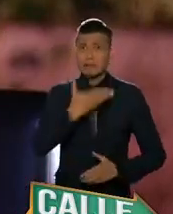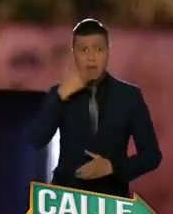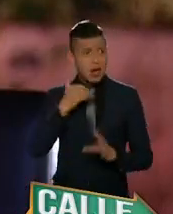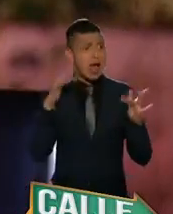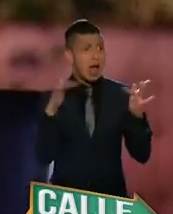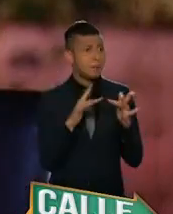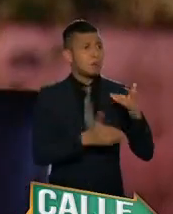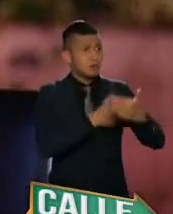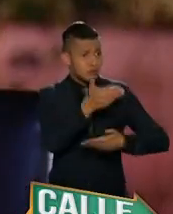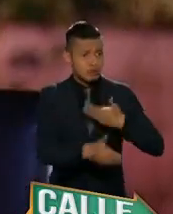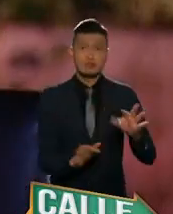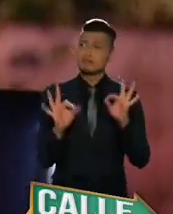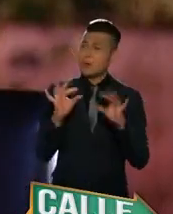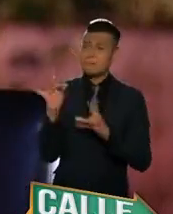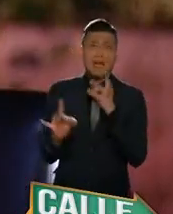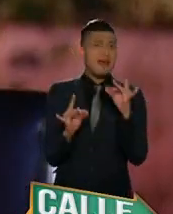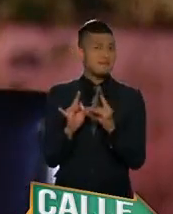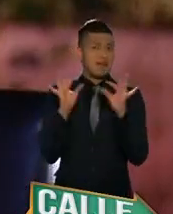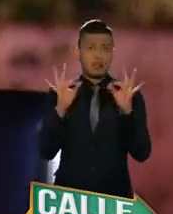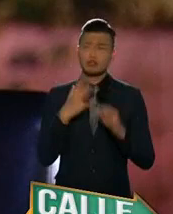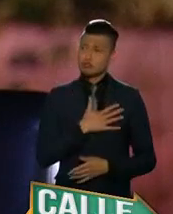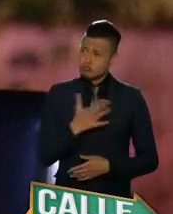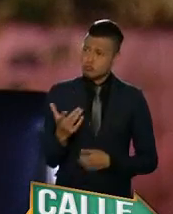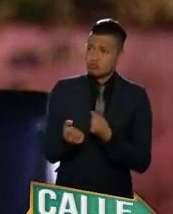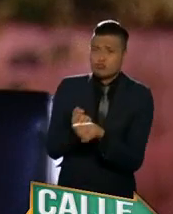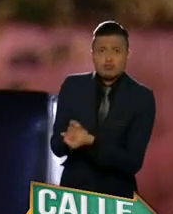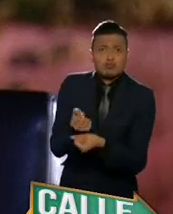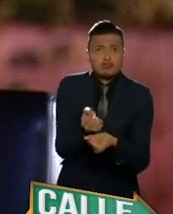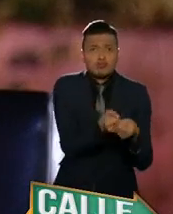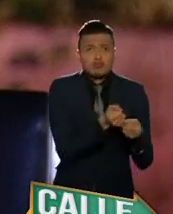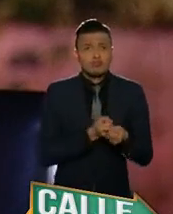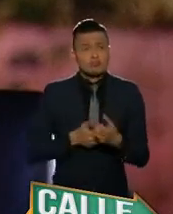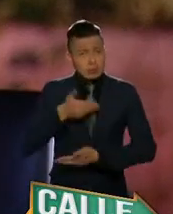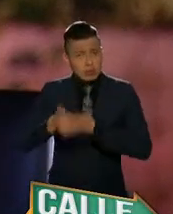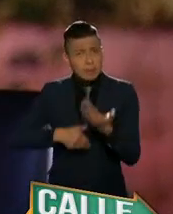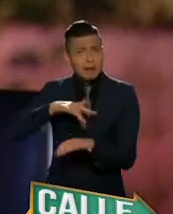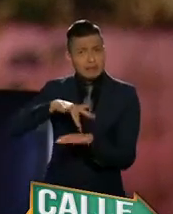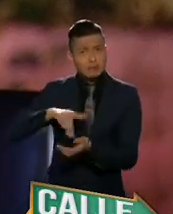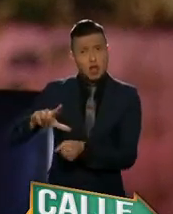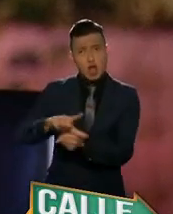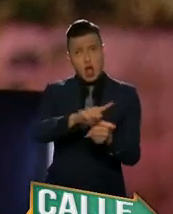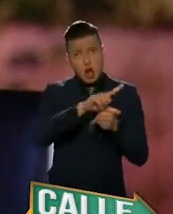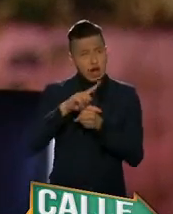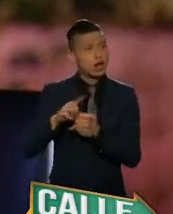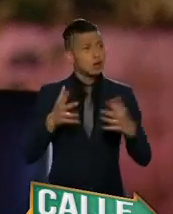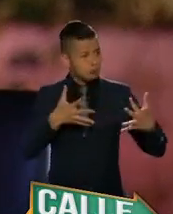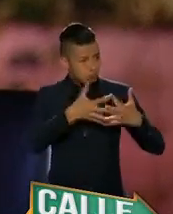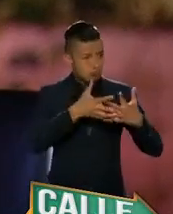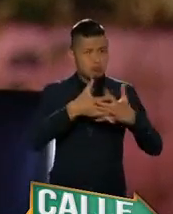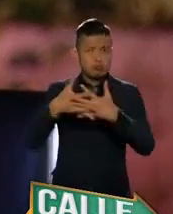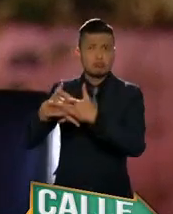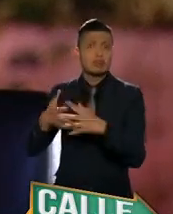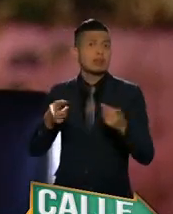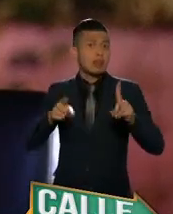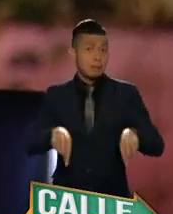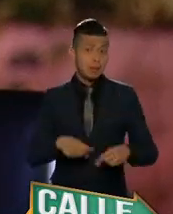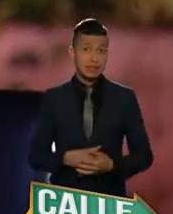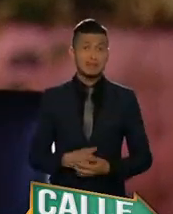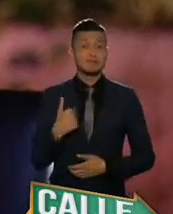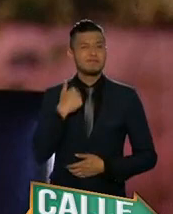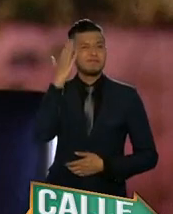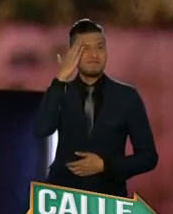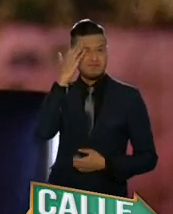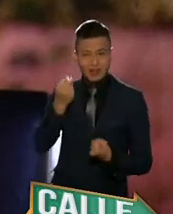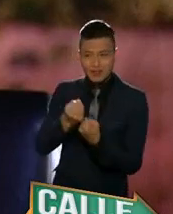al proceso. Nosotros estamos para facilitarlo. Igualmente los consejos de participación local también se adaptaron Y estoy segura que esto nos va a fortalecer